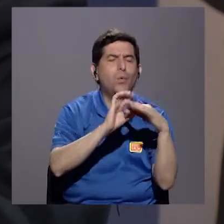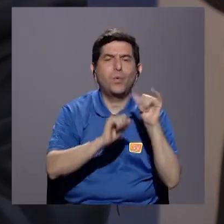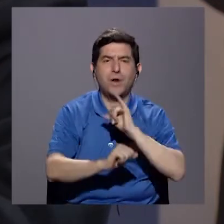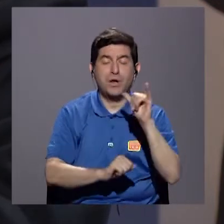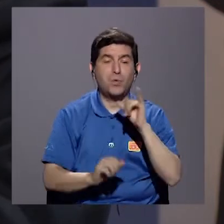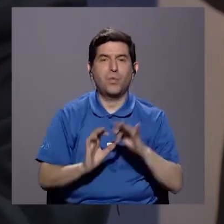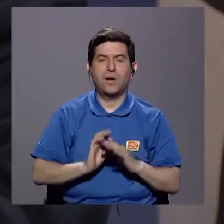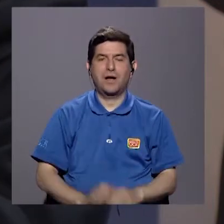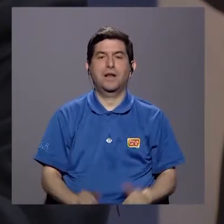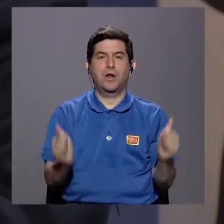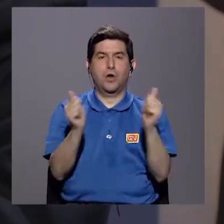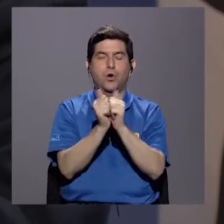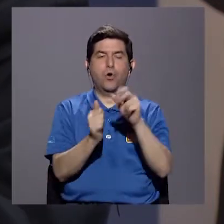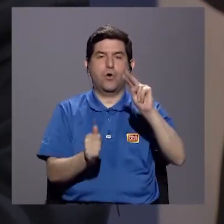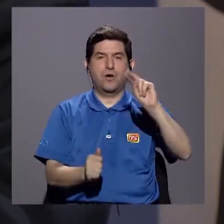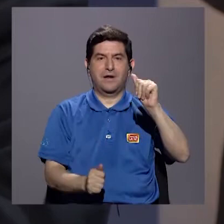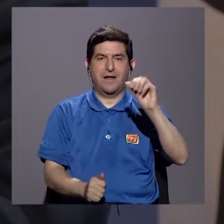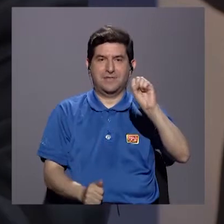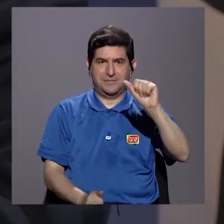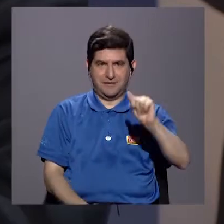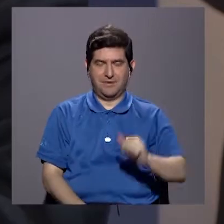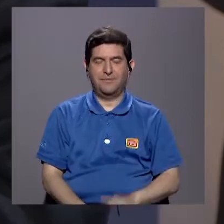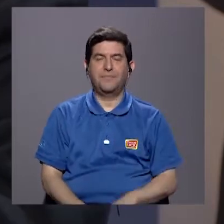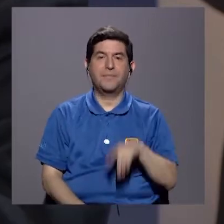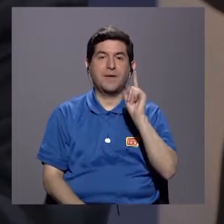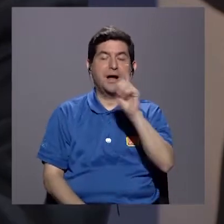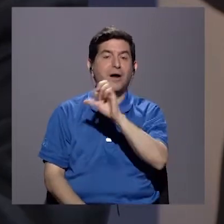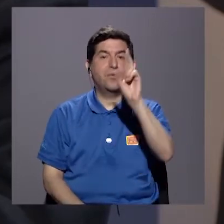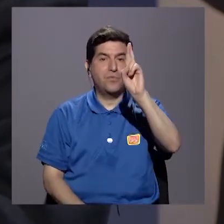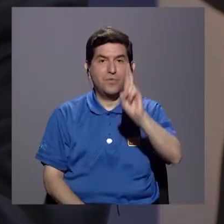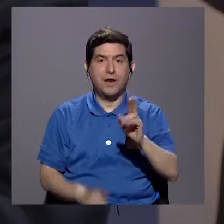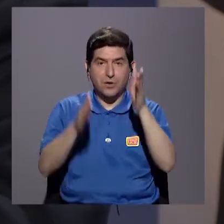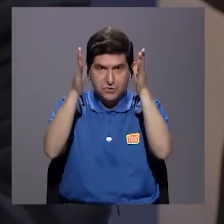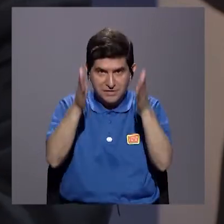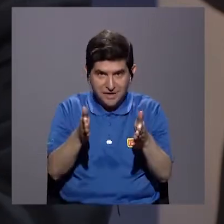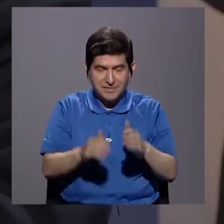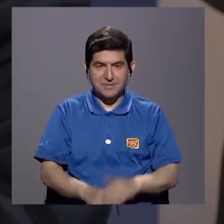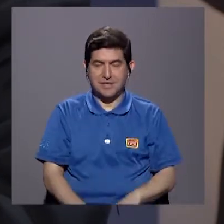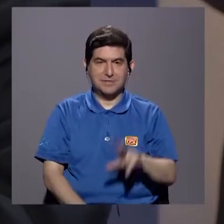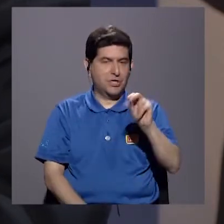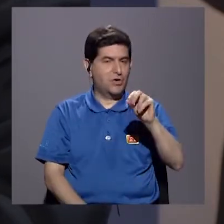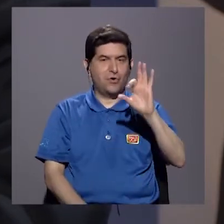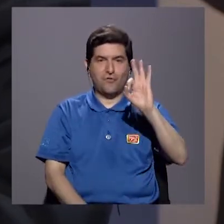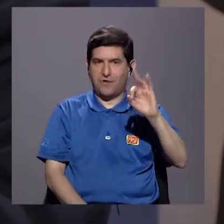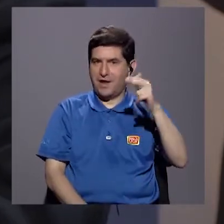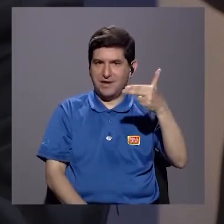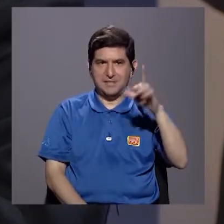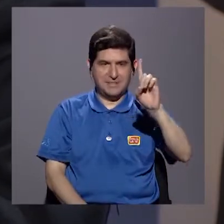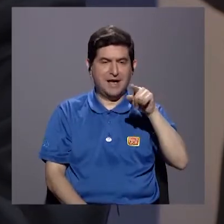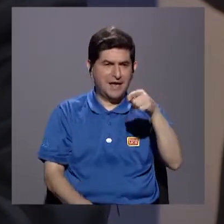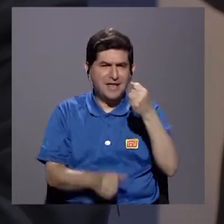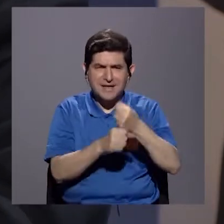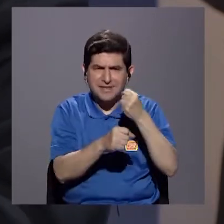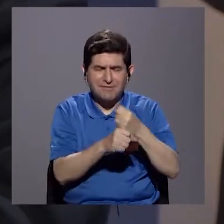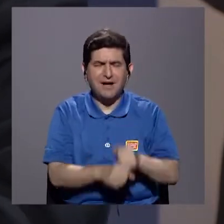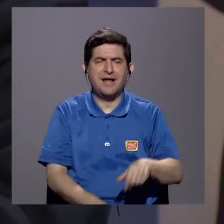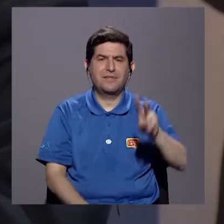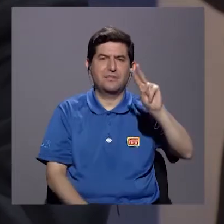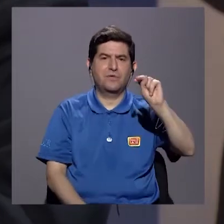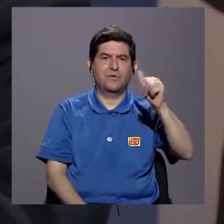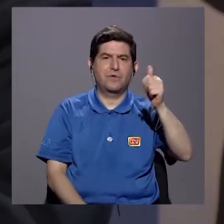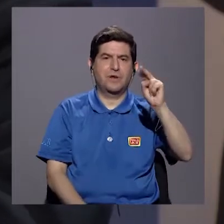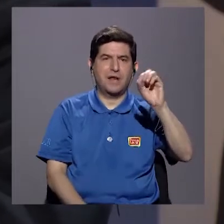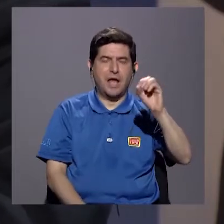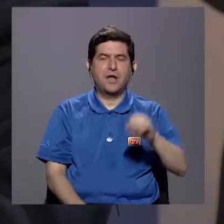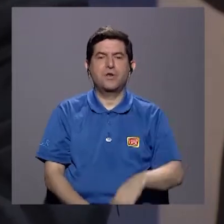porque vincula además también en esa relación con la NASA a una costarricense, que no era Franklin, que estaba trabajando